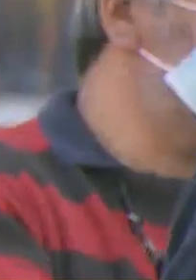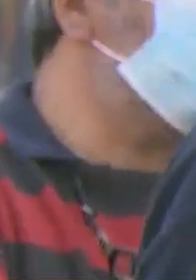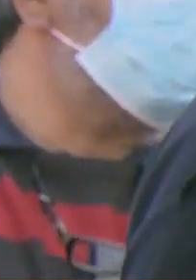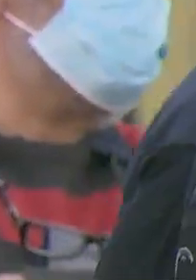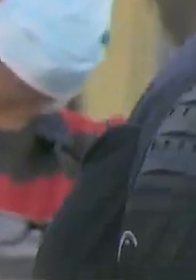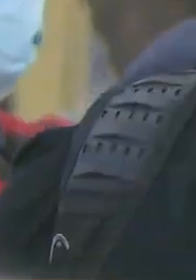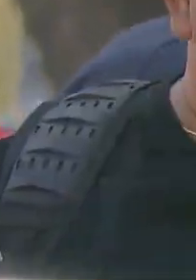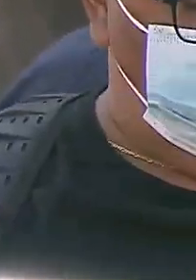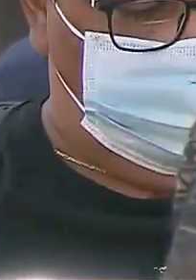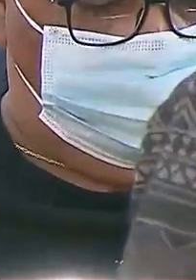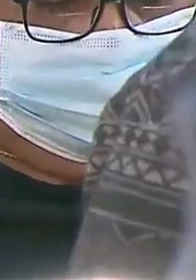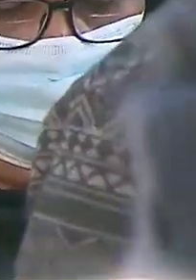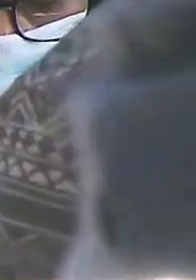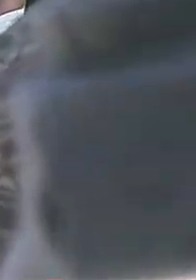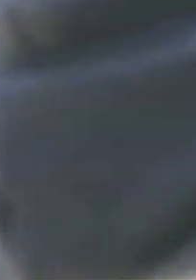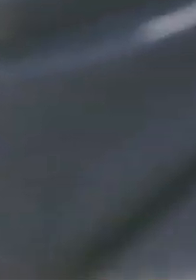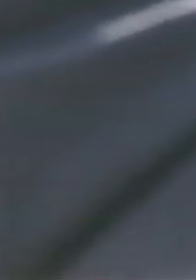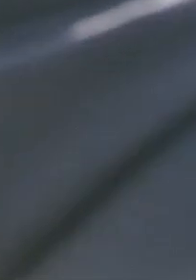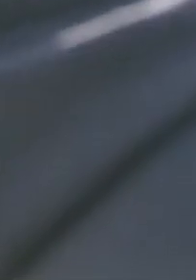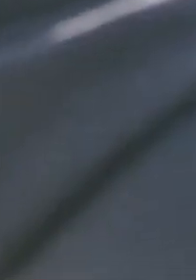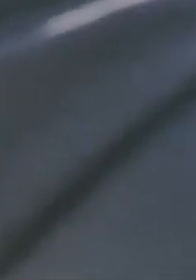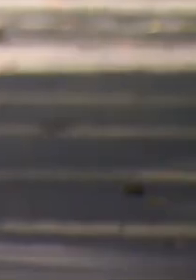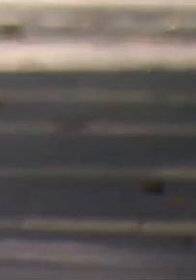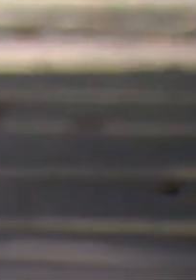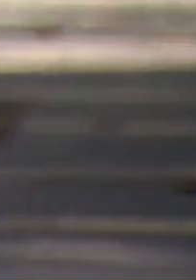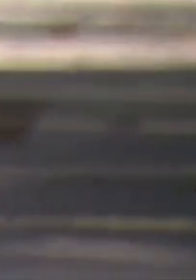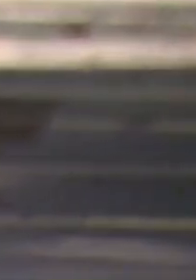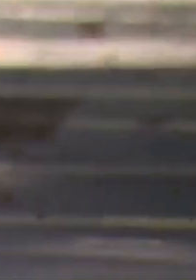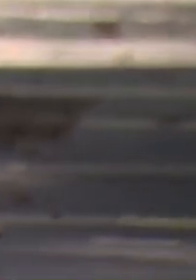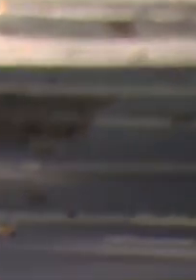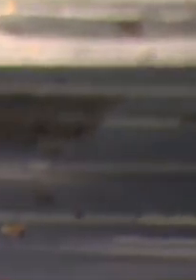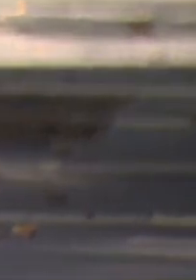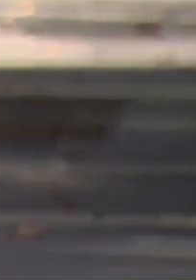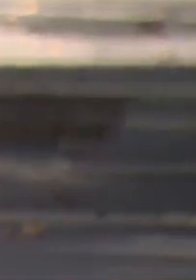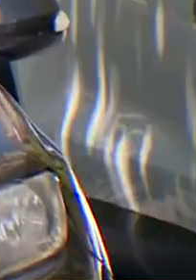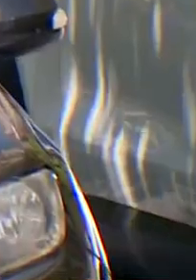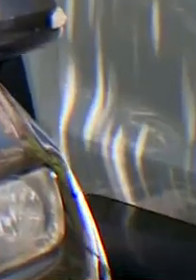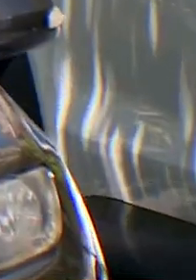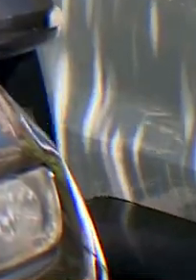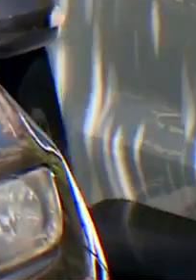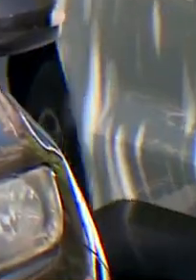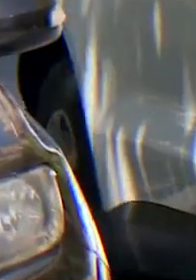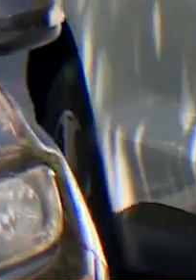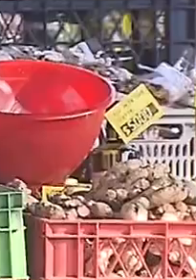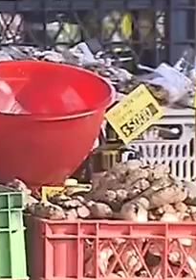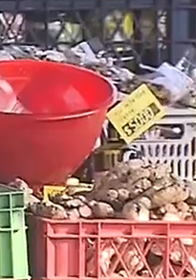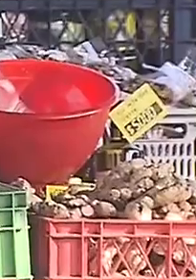de Arica y la comuna de Rengo en la región de O'Higgins. Pausa comercial y ya regresamos.